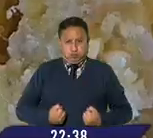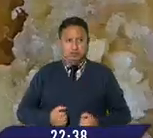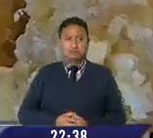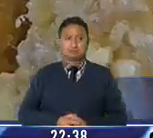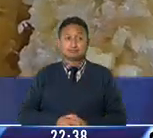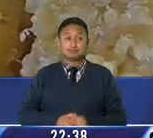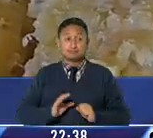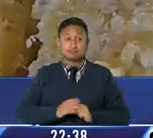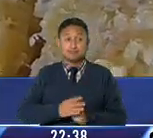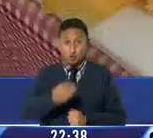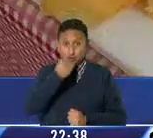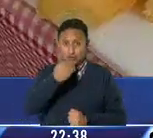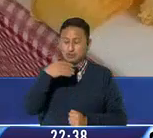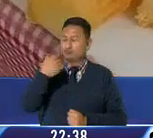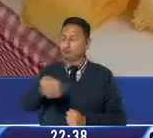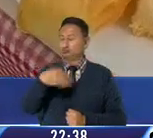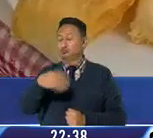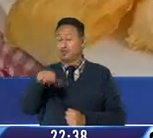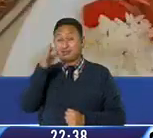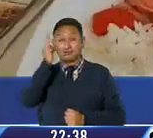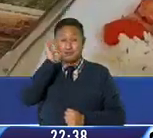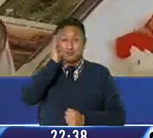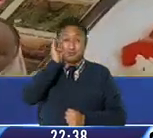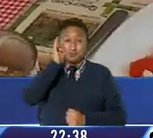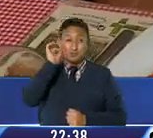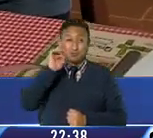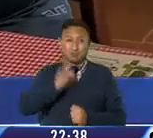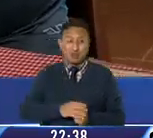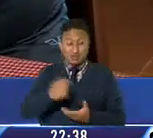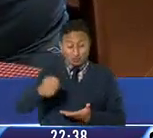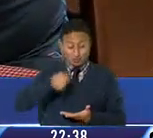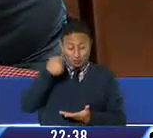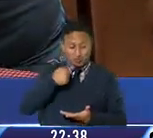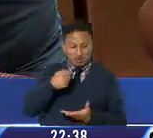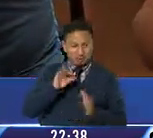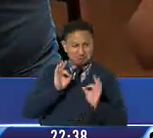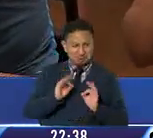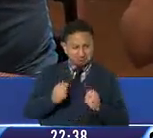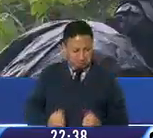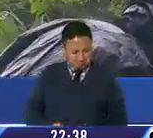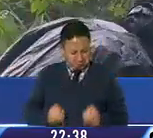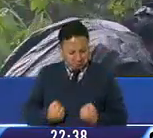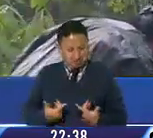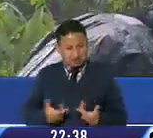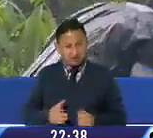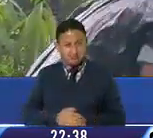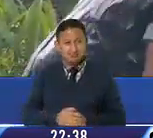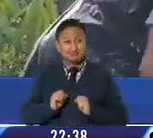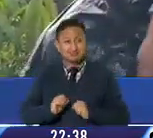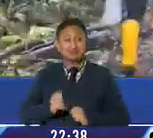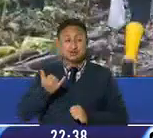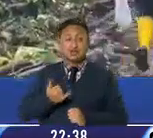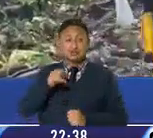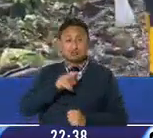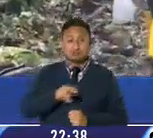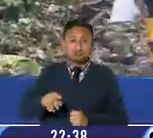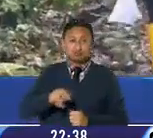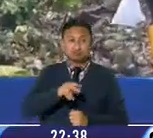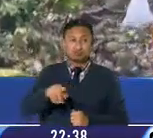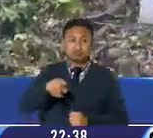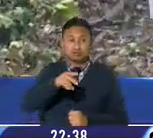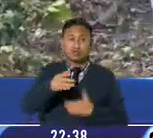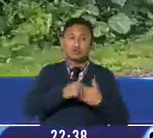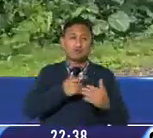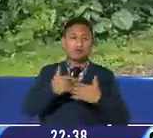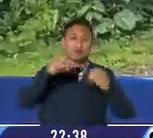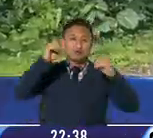se diga, exquisita, bien alimentados y con energía, se emprende una travesía en medio de la lluvia que